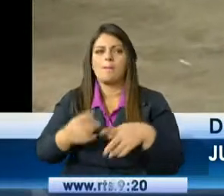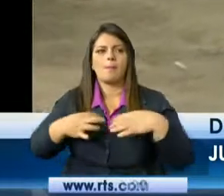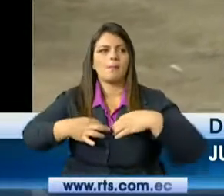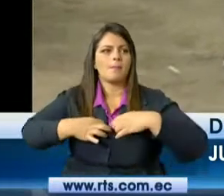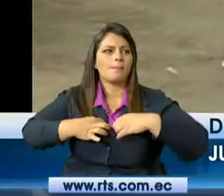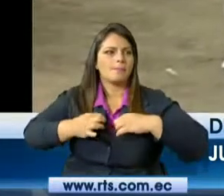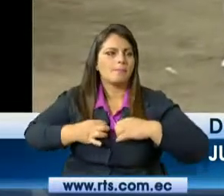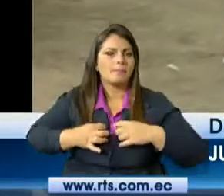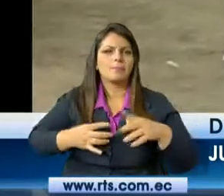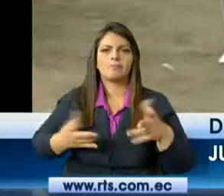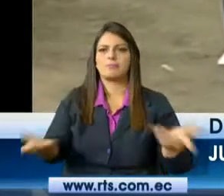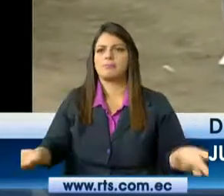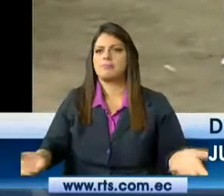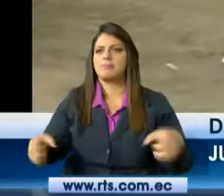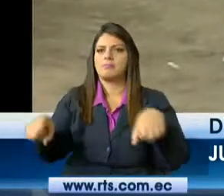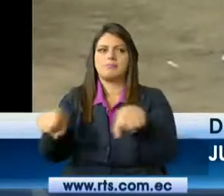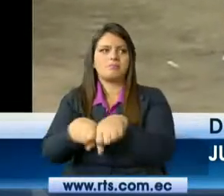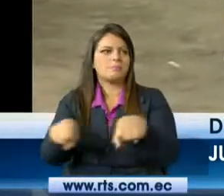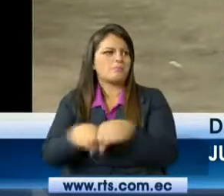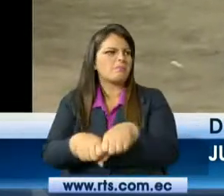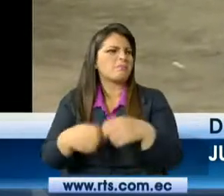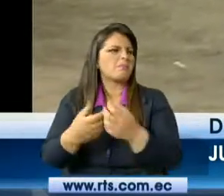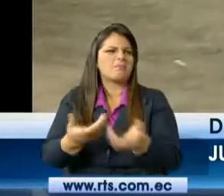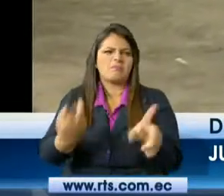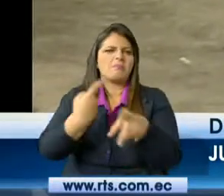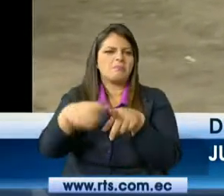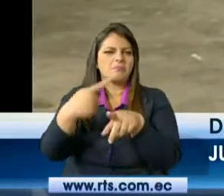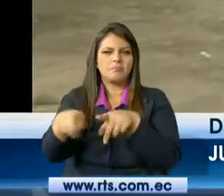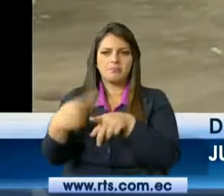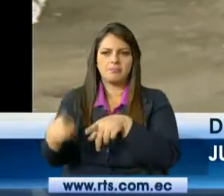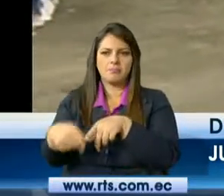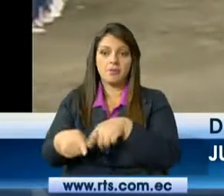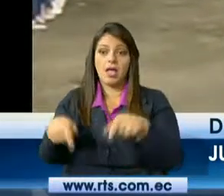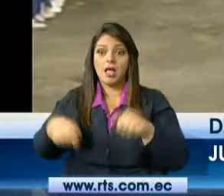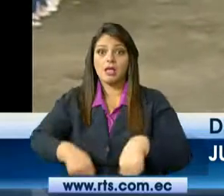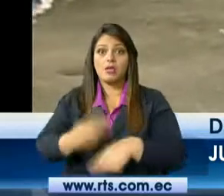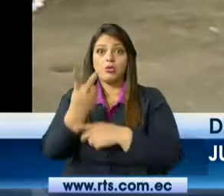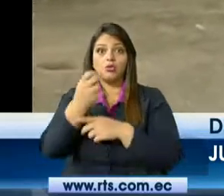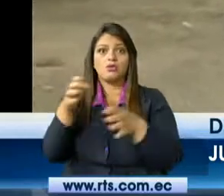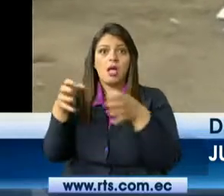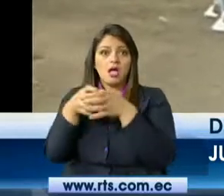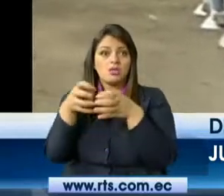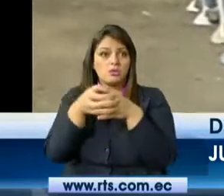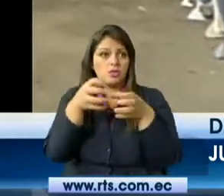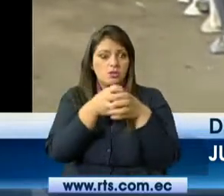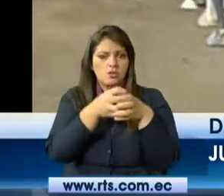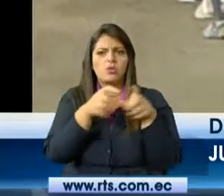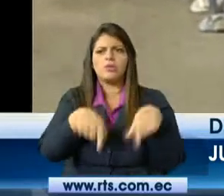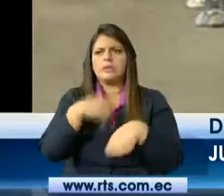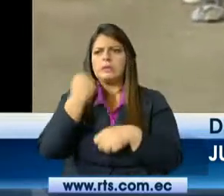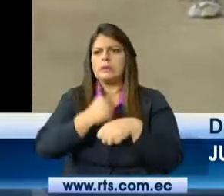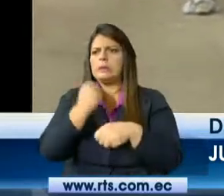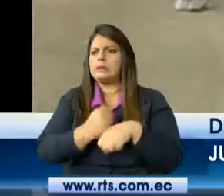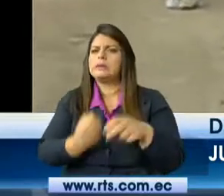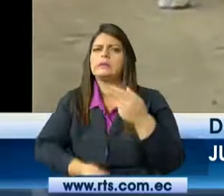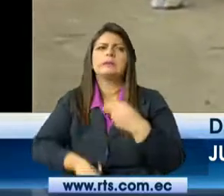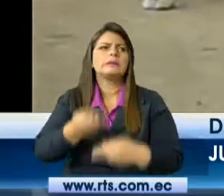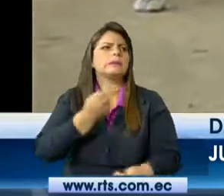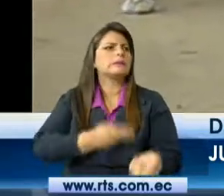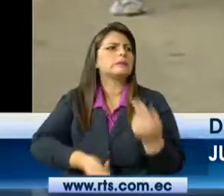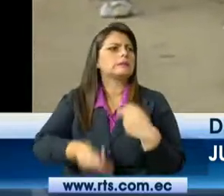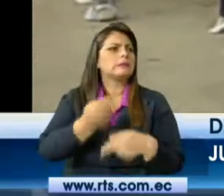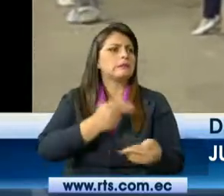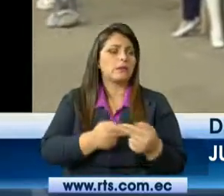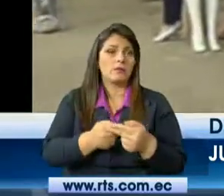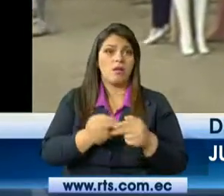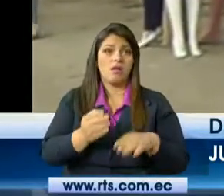asociaciones de comerciantes que, desafortunadamente, según la última disposición, ellos ya tienen que salir de aquí, de este punto. Primero porque es un sitio en